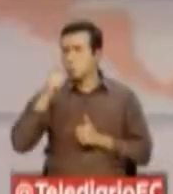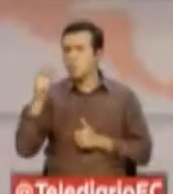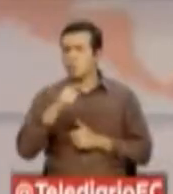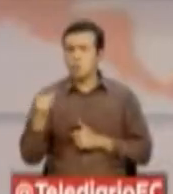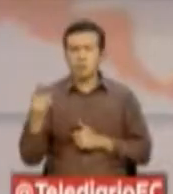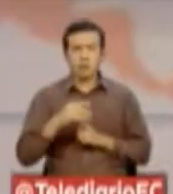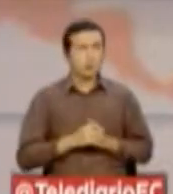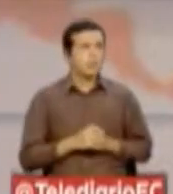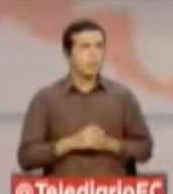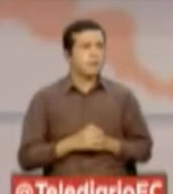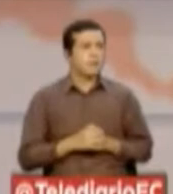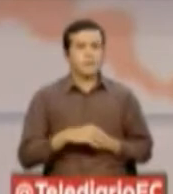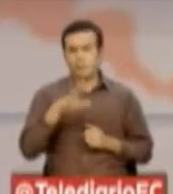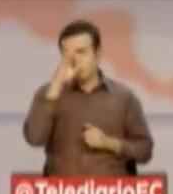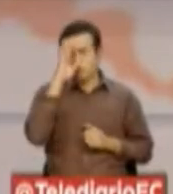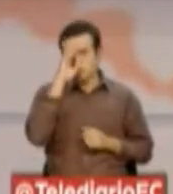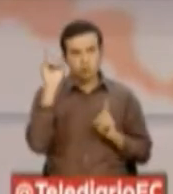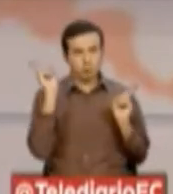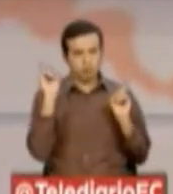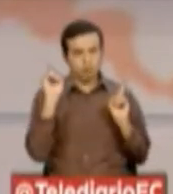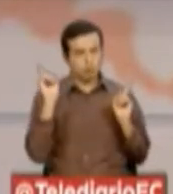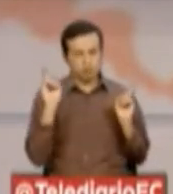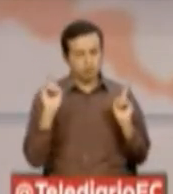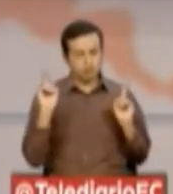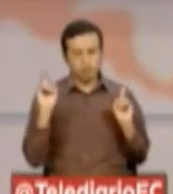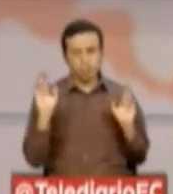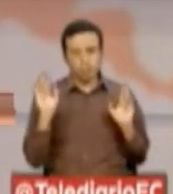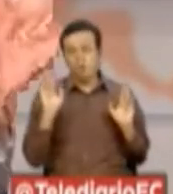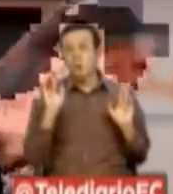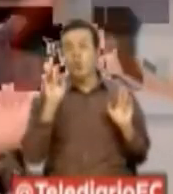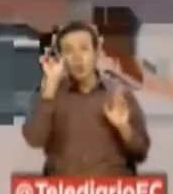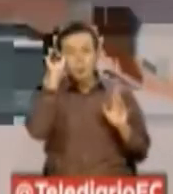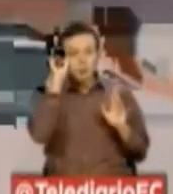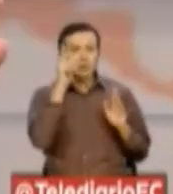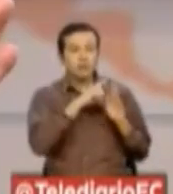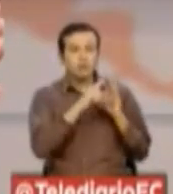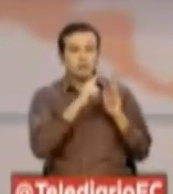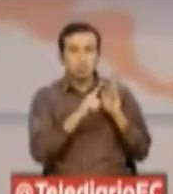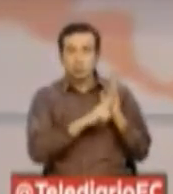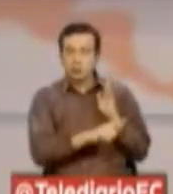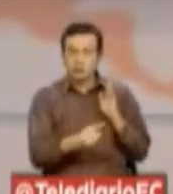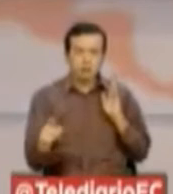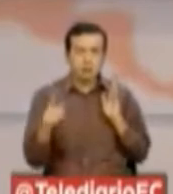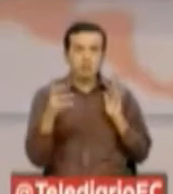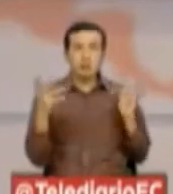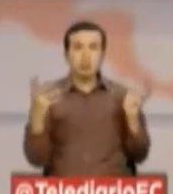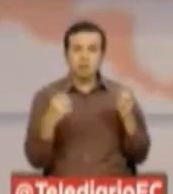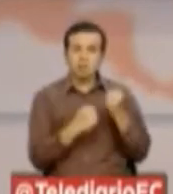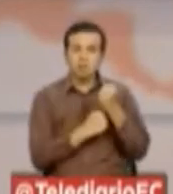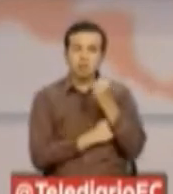que hay un signo ideológico felizmente aquí hay confluencia de opiniones diversas que lo que quieren es consolidar la democracia